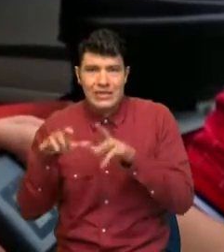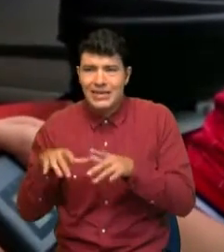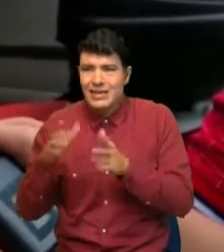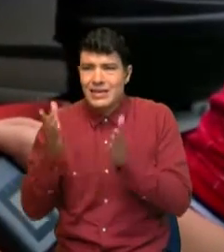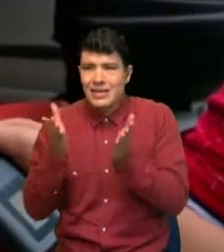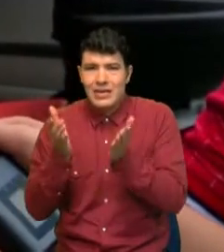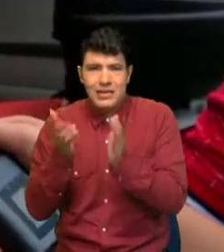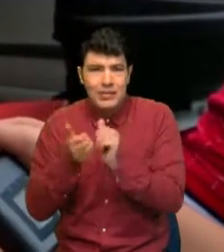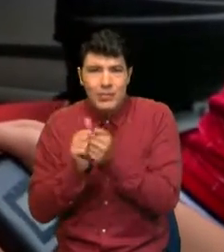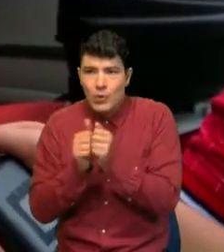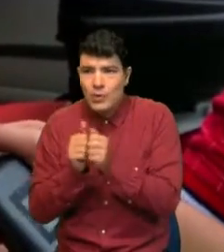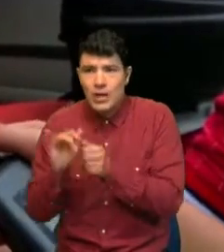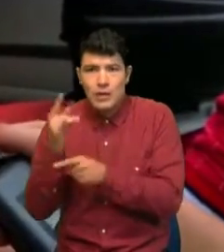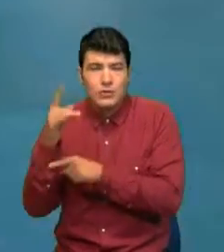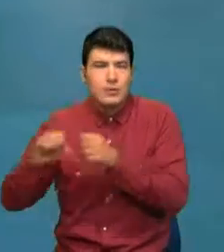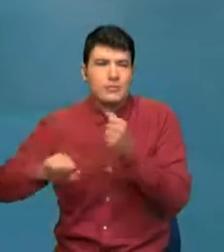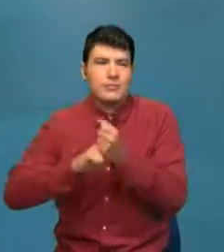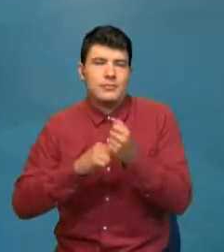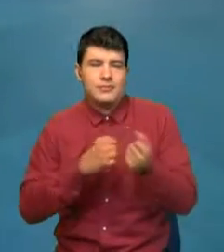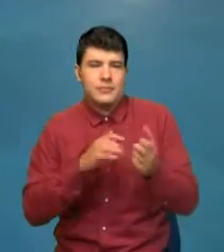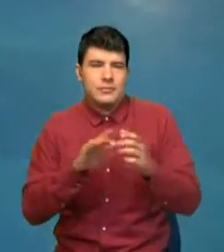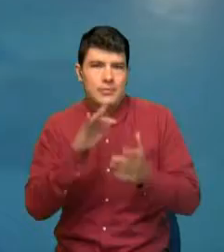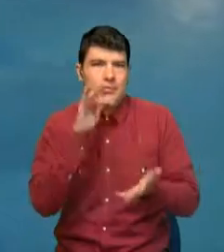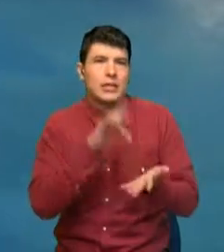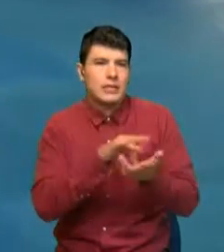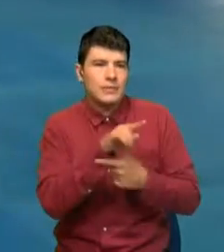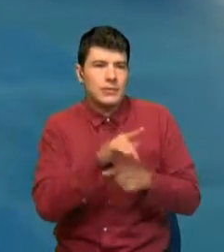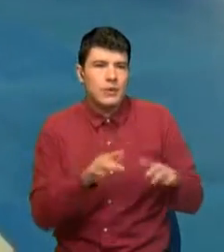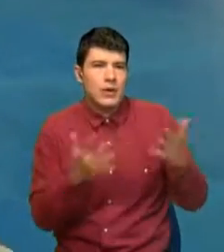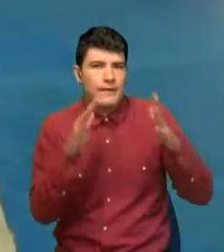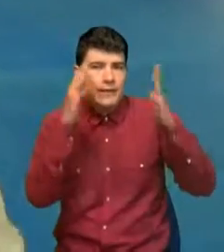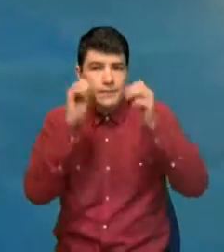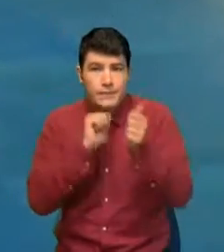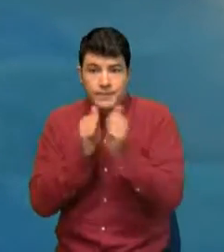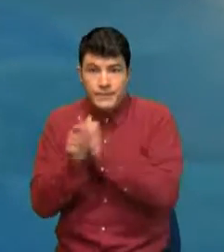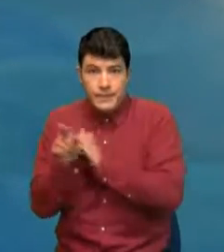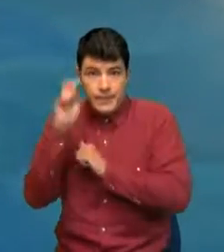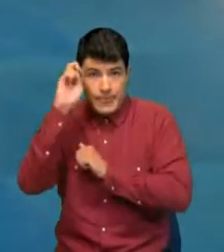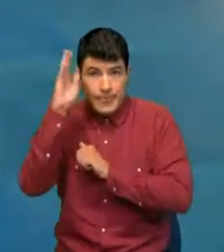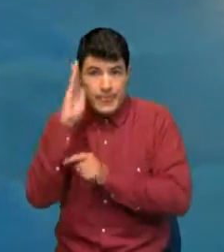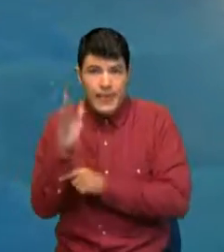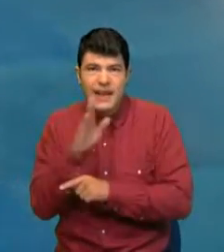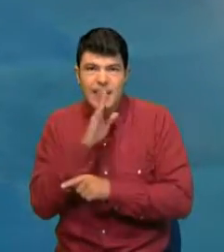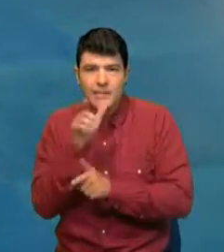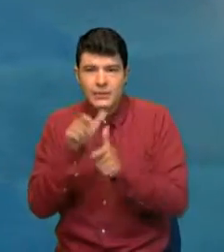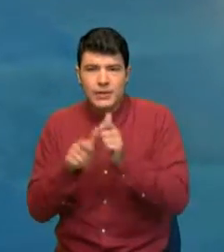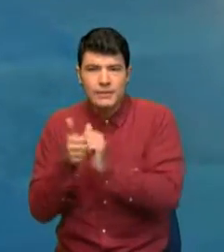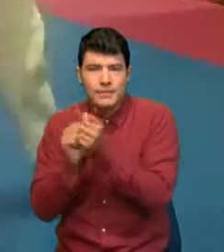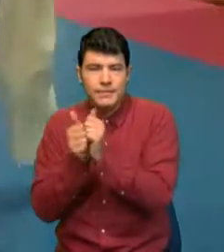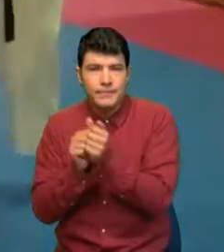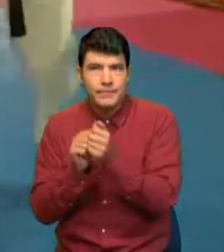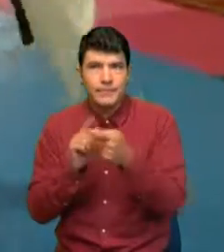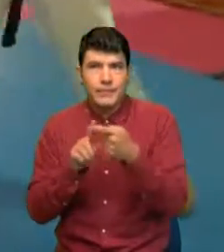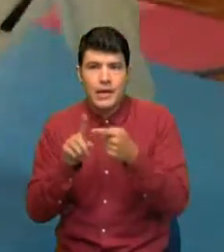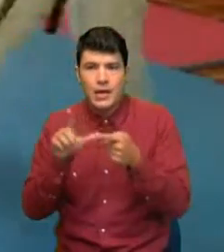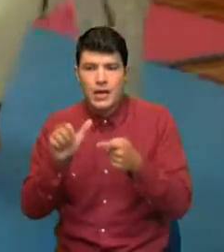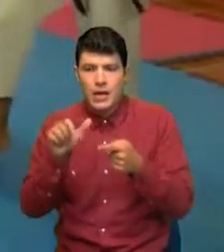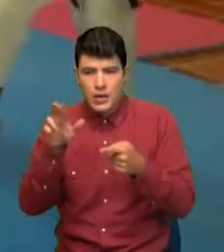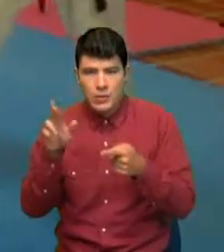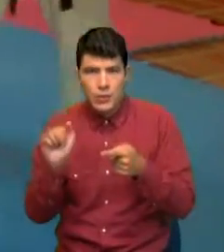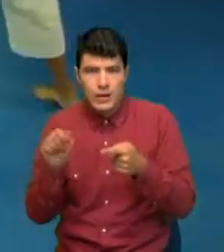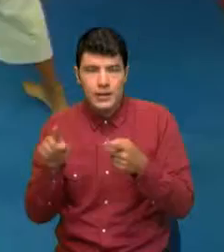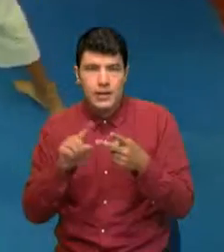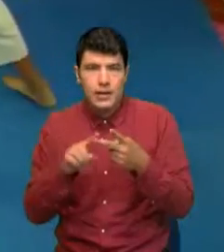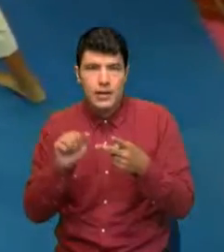en algunos eventos norte tiene clasificados a juegos nacionales en individual a los deportistas lawrie admin